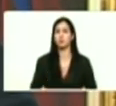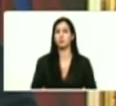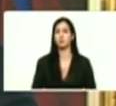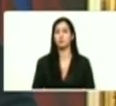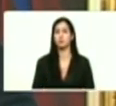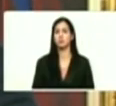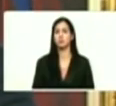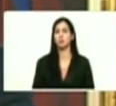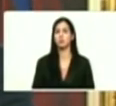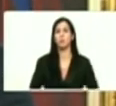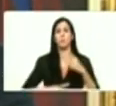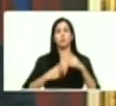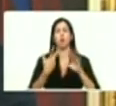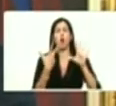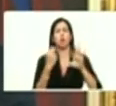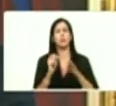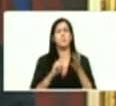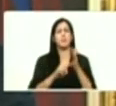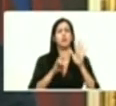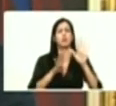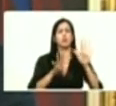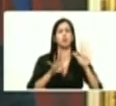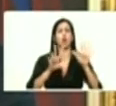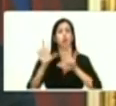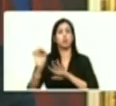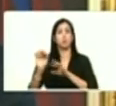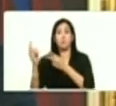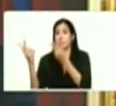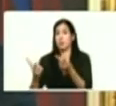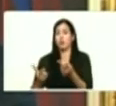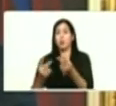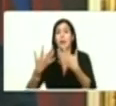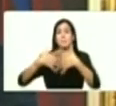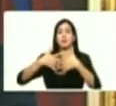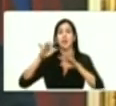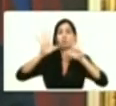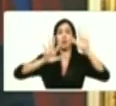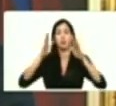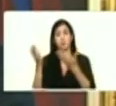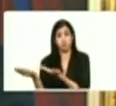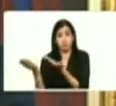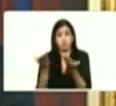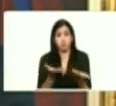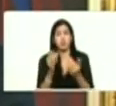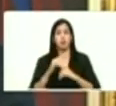en los procesos de los 80 90 trajeron capitales hasta de Taiwán